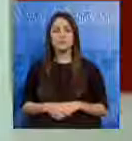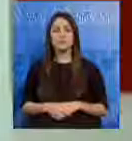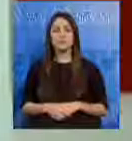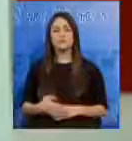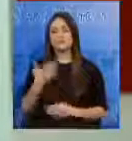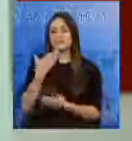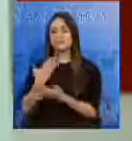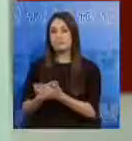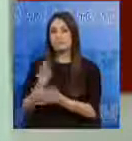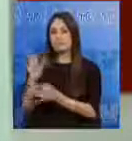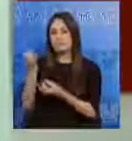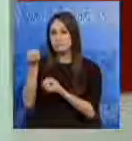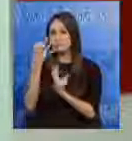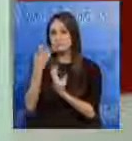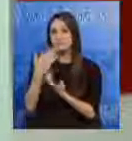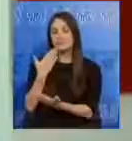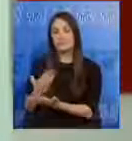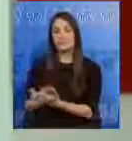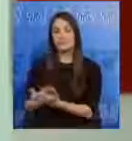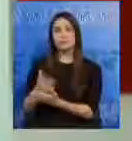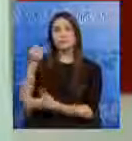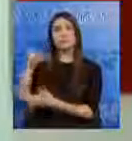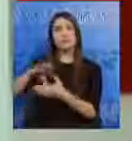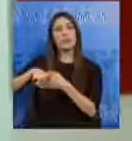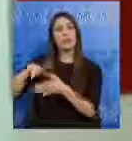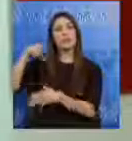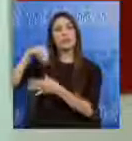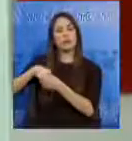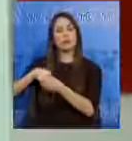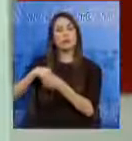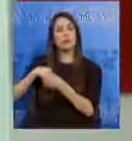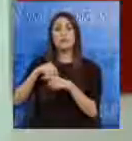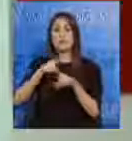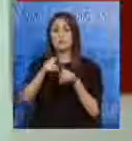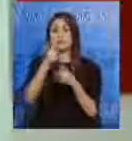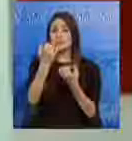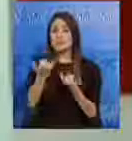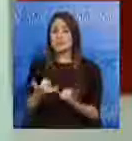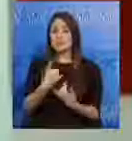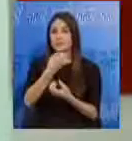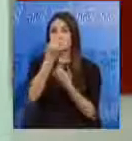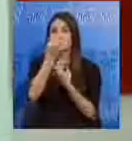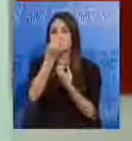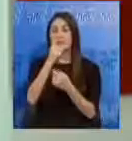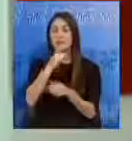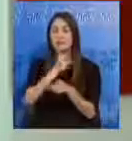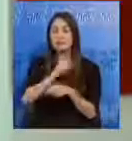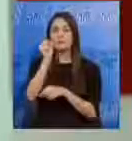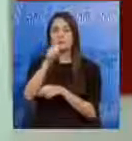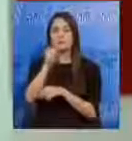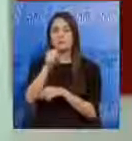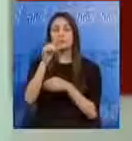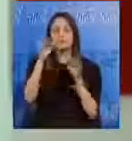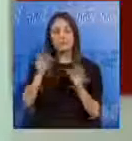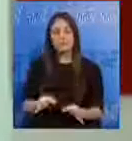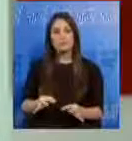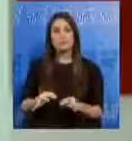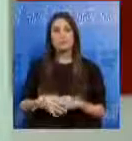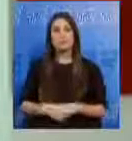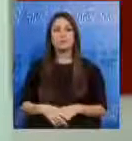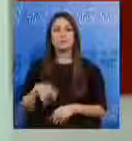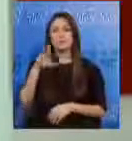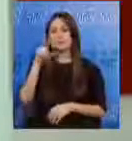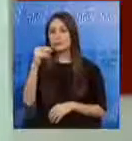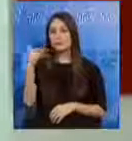Kaila, muchísimas gracias por la información recabada. Datos a tomar en consideración, amigos, porque así se confirmaría que